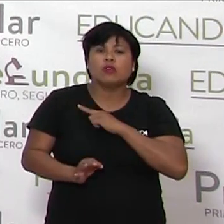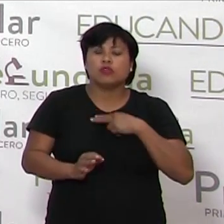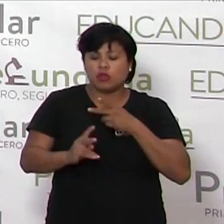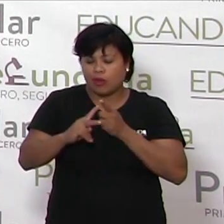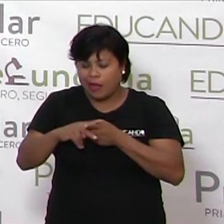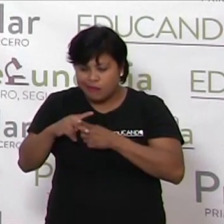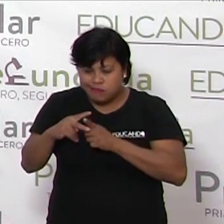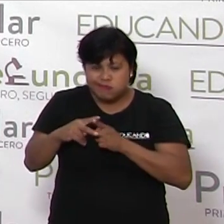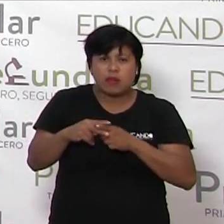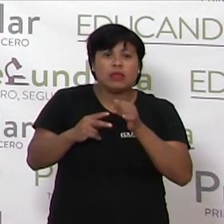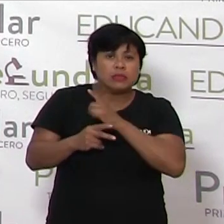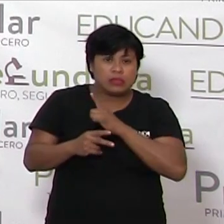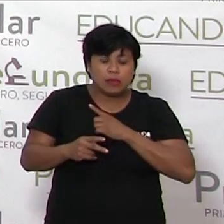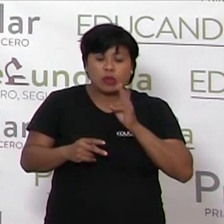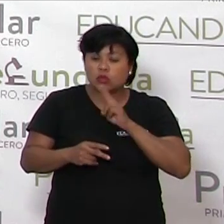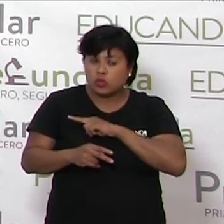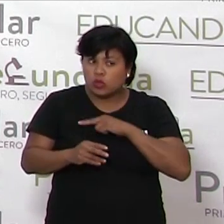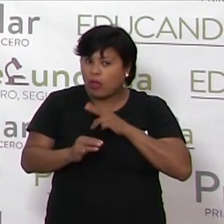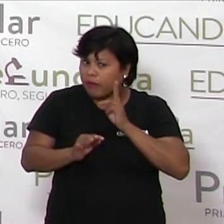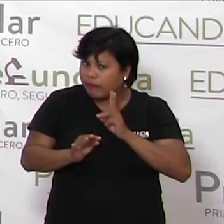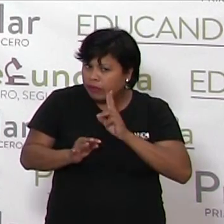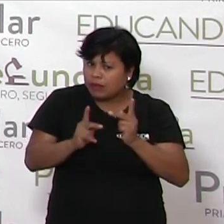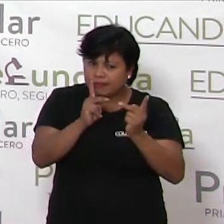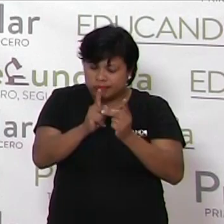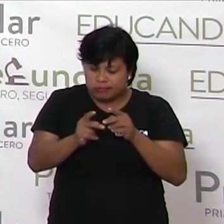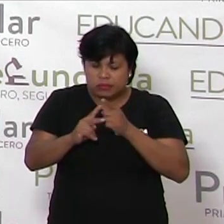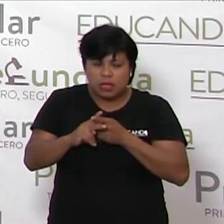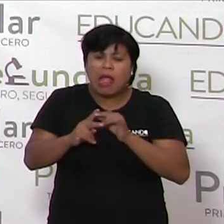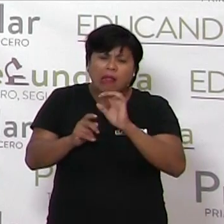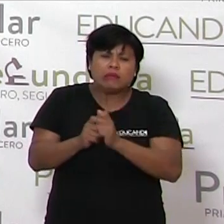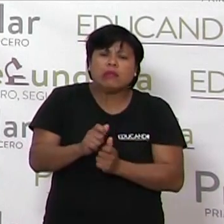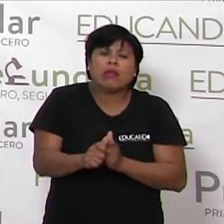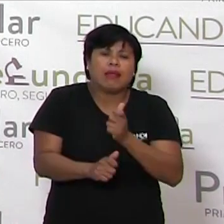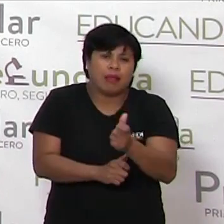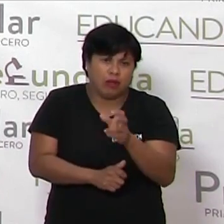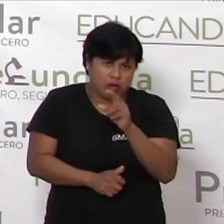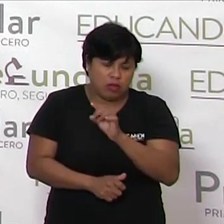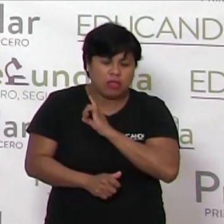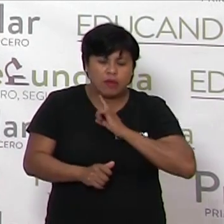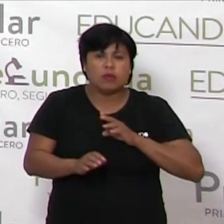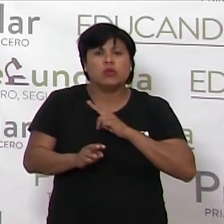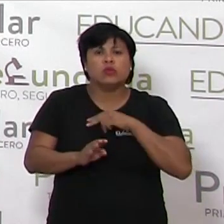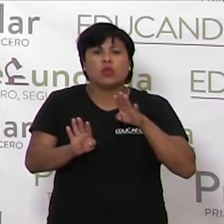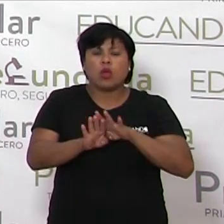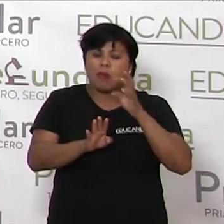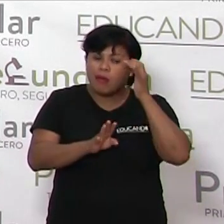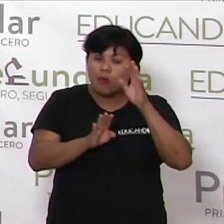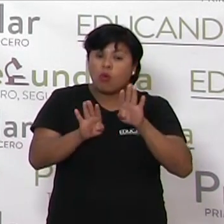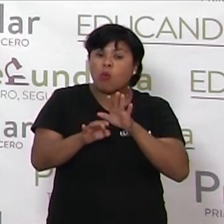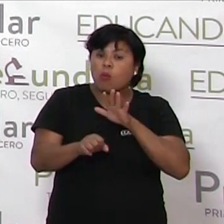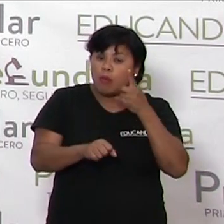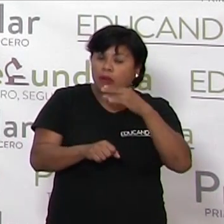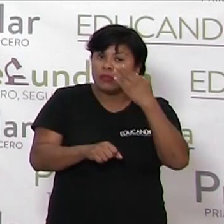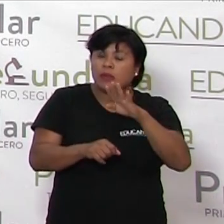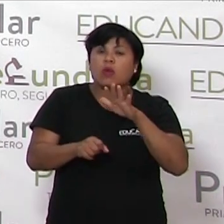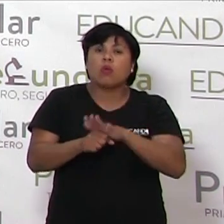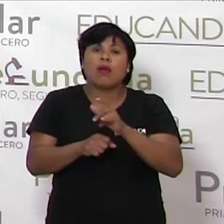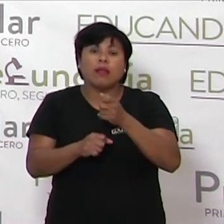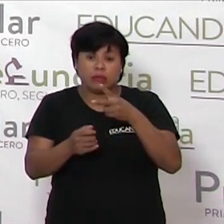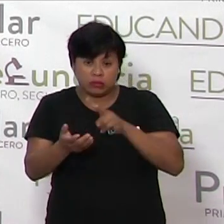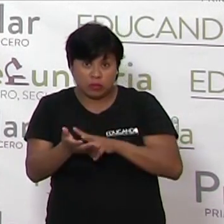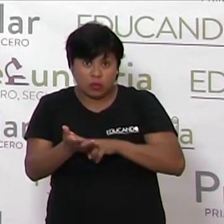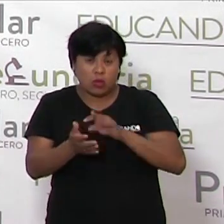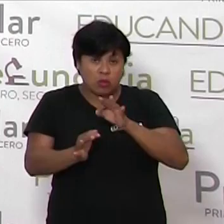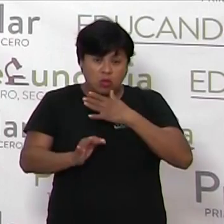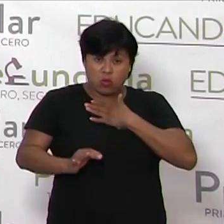los precios que nos digan los tengamos que corroborar y no nada más decir, sí, aquí está. Tenemos que también hacer un cálculo para saber qué nos están